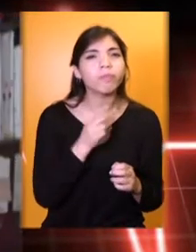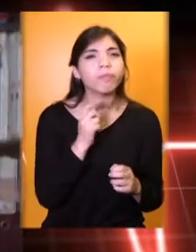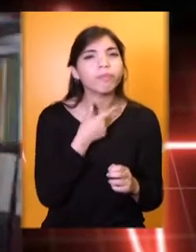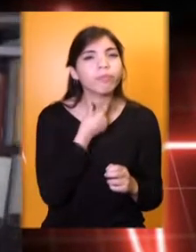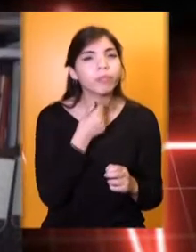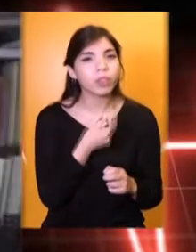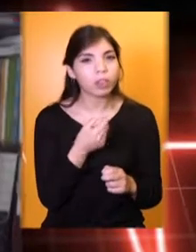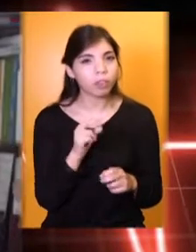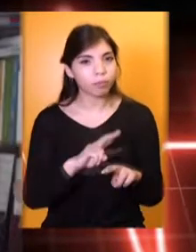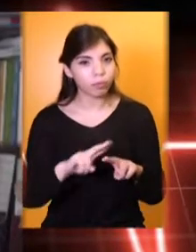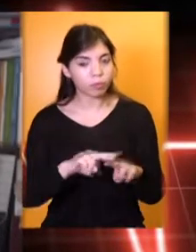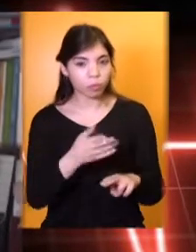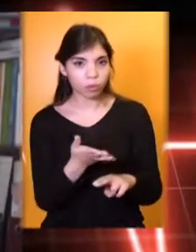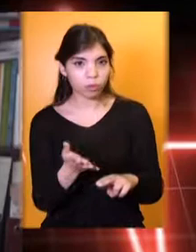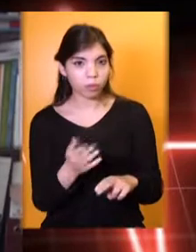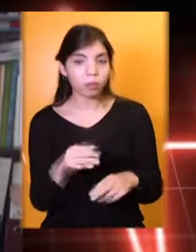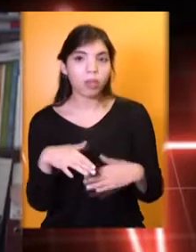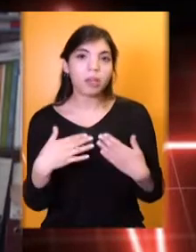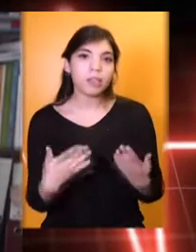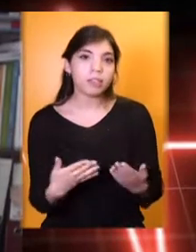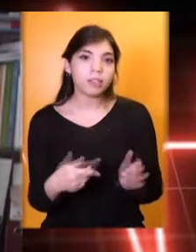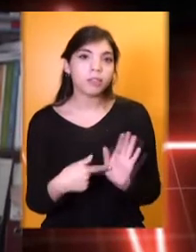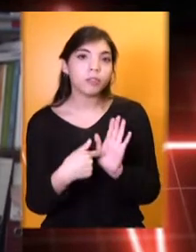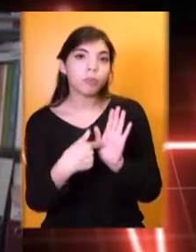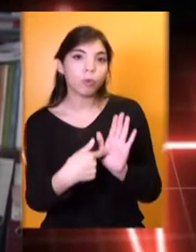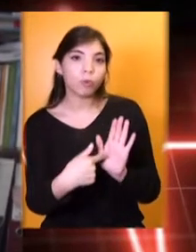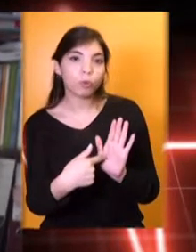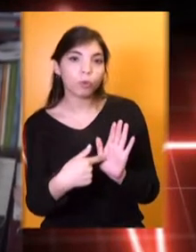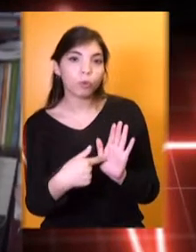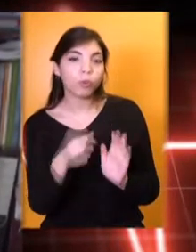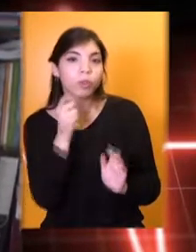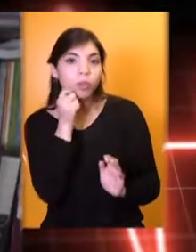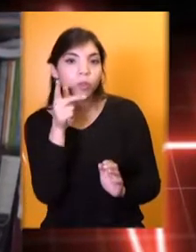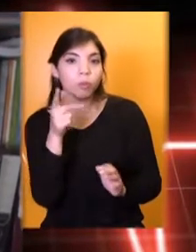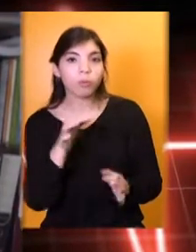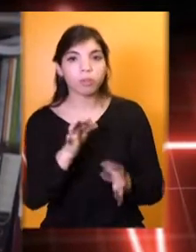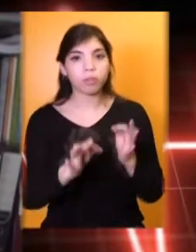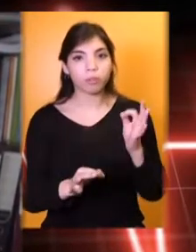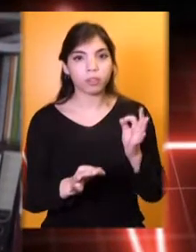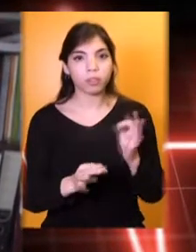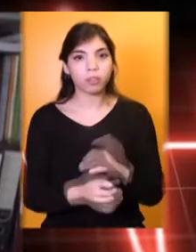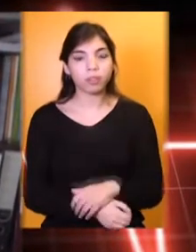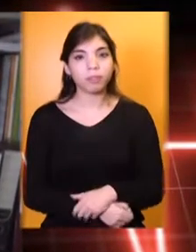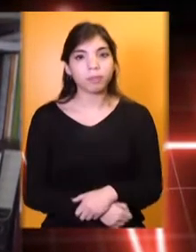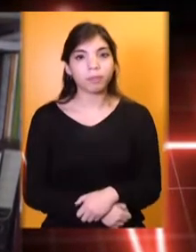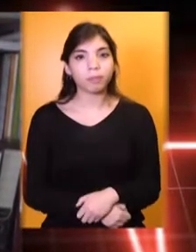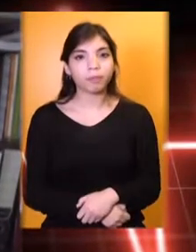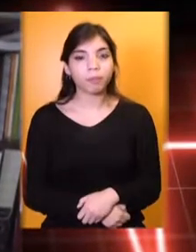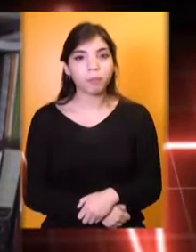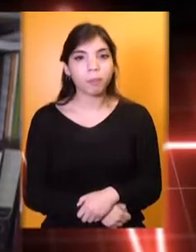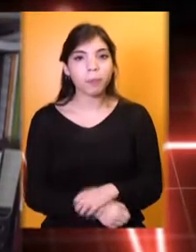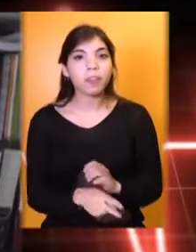están analizando tomar? Bueno, se presentó una querella el día viernes